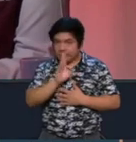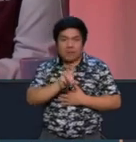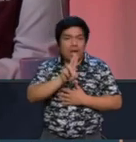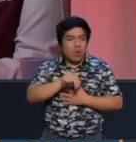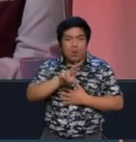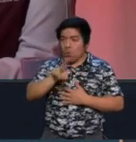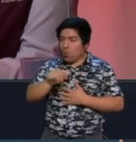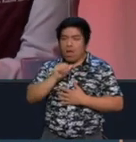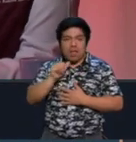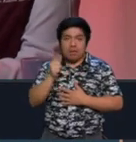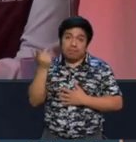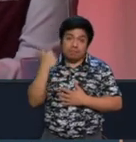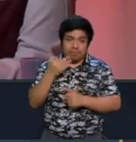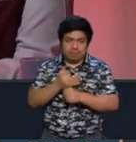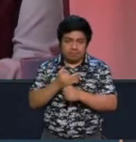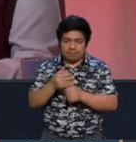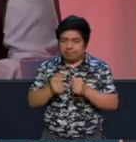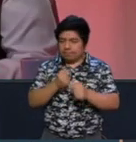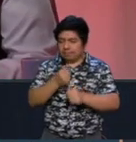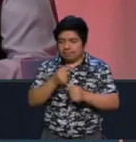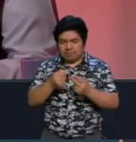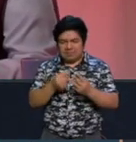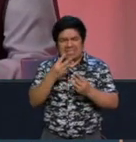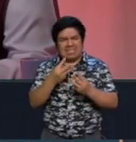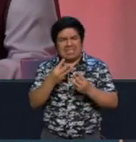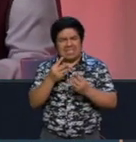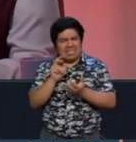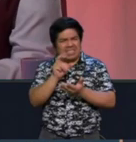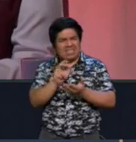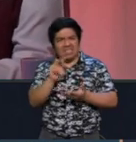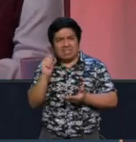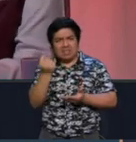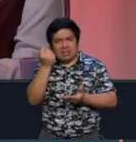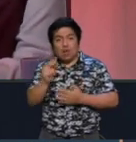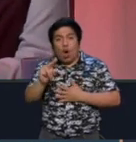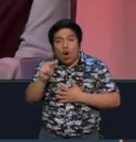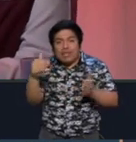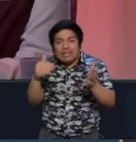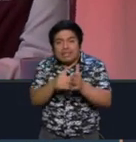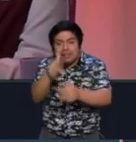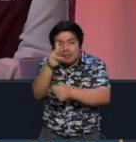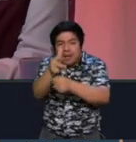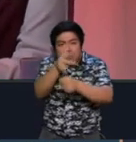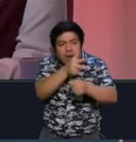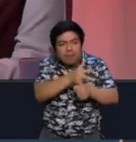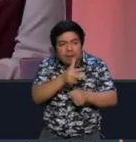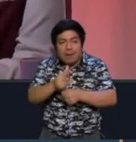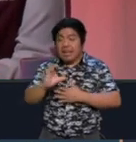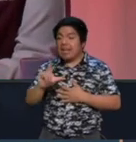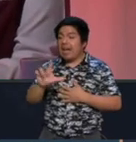había hecho como con los gabinetes de seguridad. 3, la inversión en tecnología, 80,000 cámaras hemos puesto y Clara está